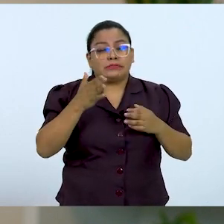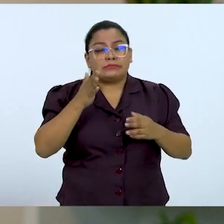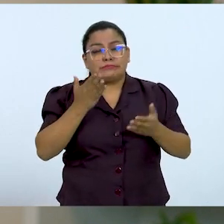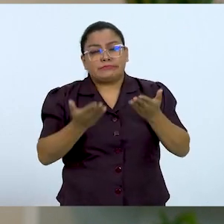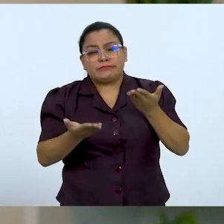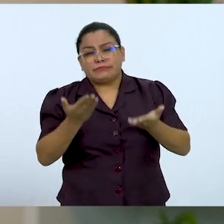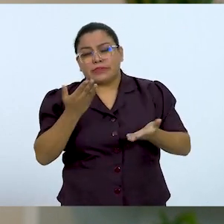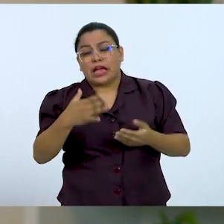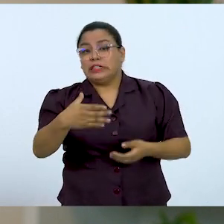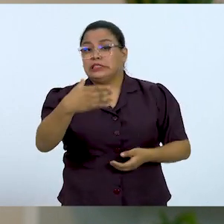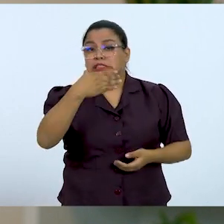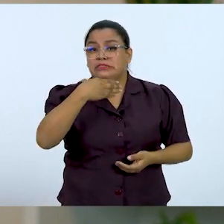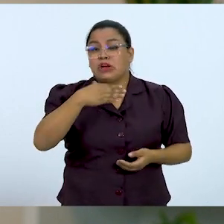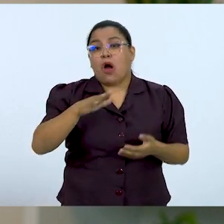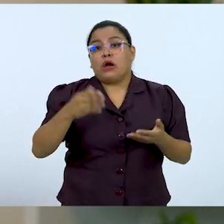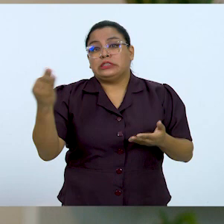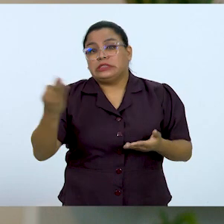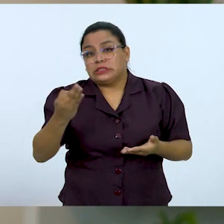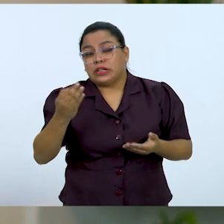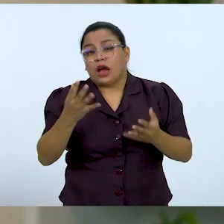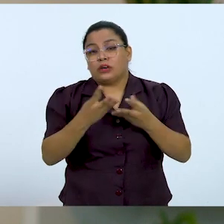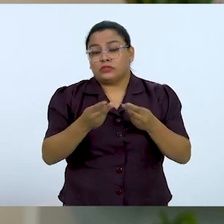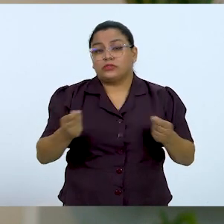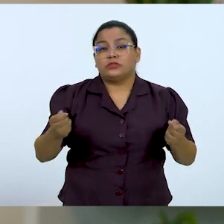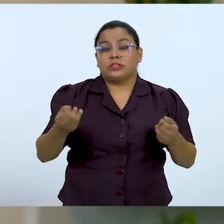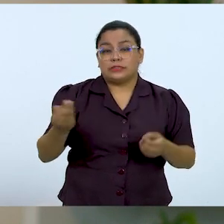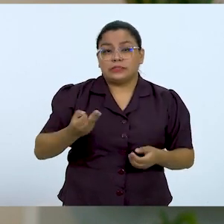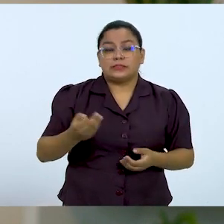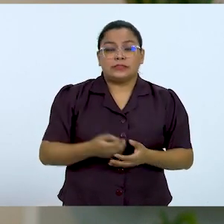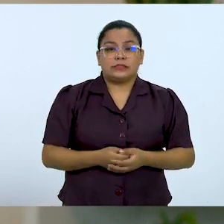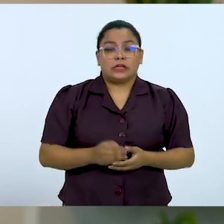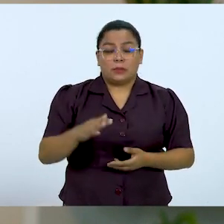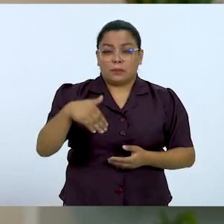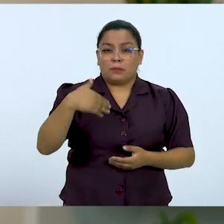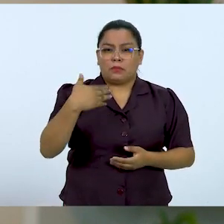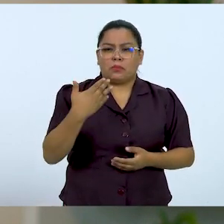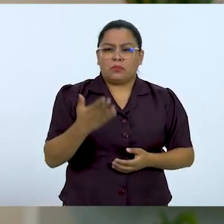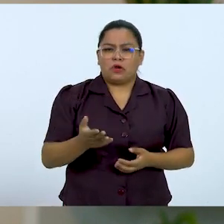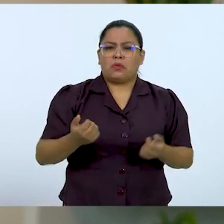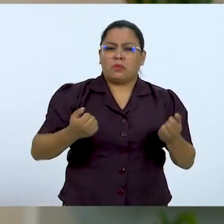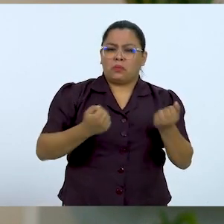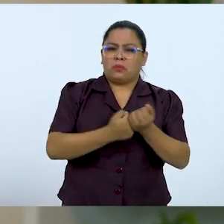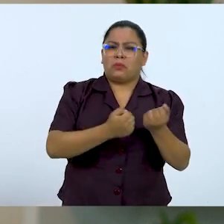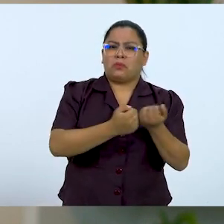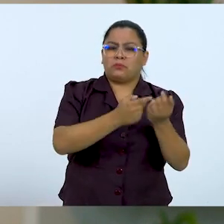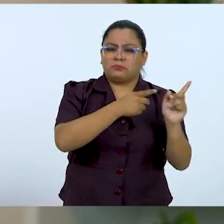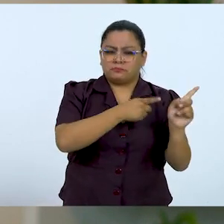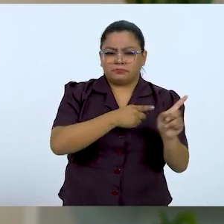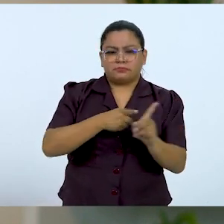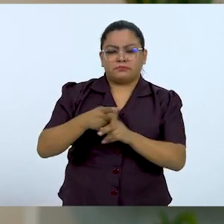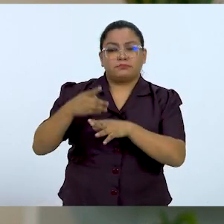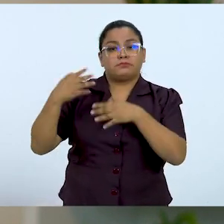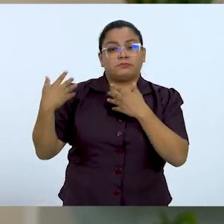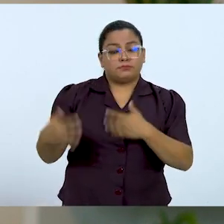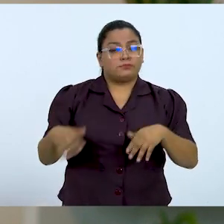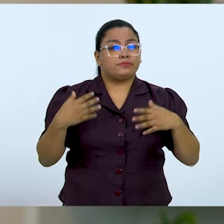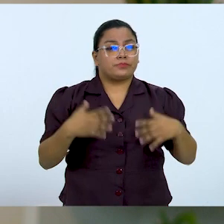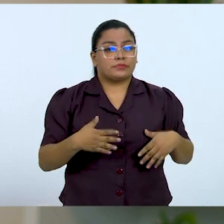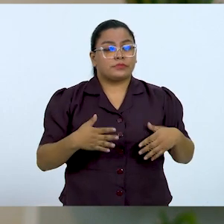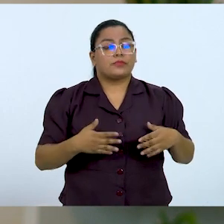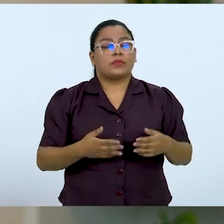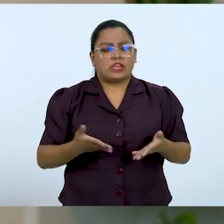posibles dificultades o necesidades, para luego poder reorientar la